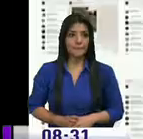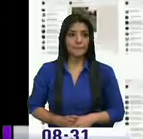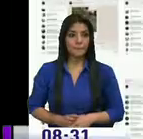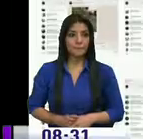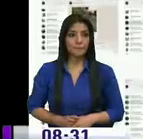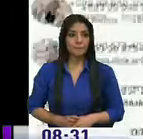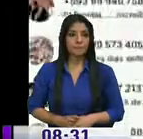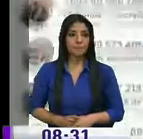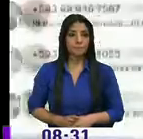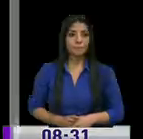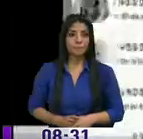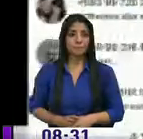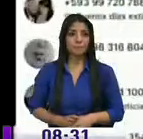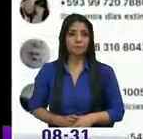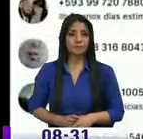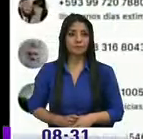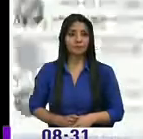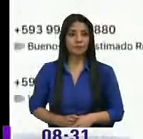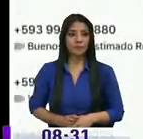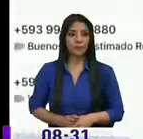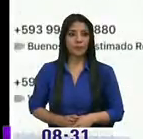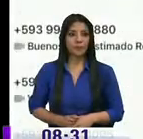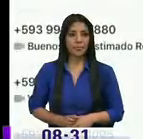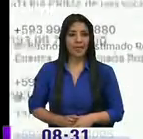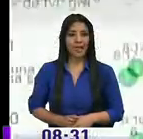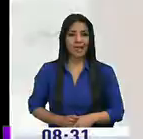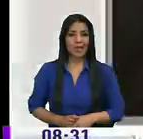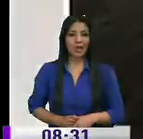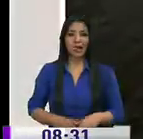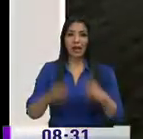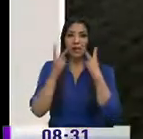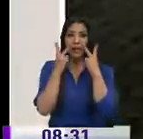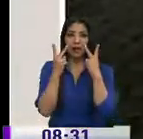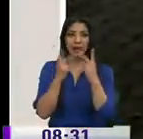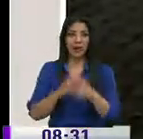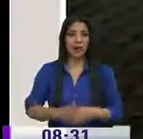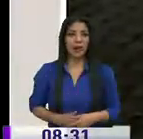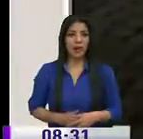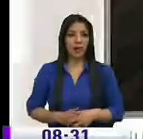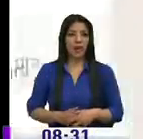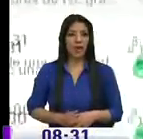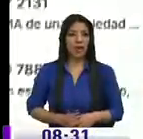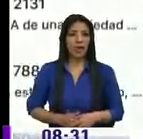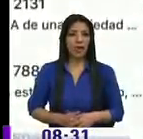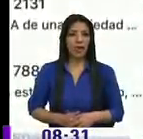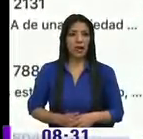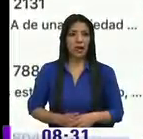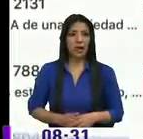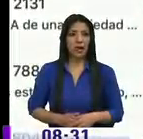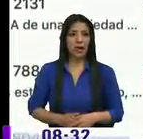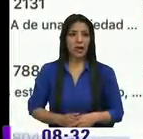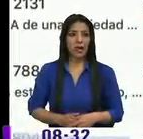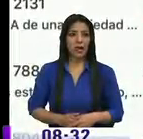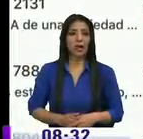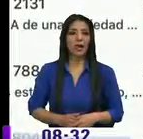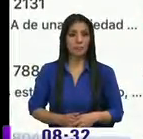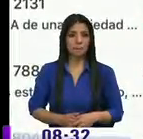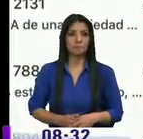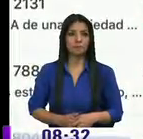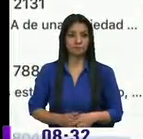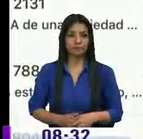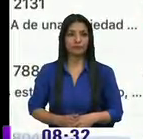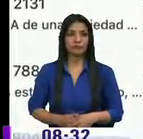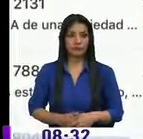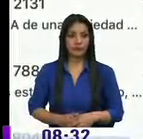ver, cuando quiere ponerse rudita, ahí está. Vean esto. Es un poste que está a punto de caerse. Por favor, colaboren